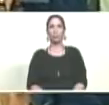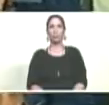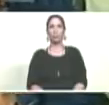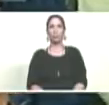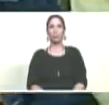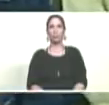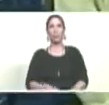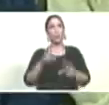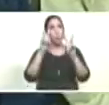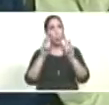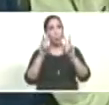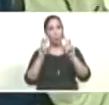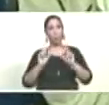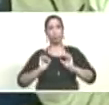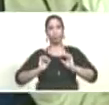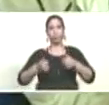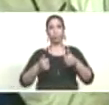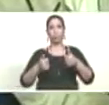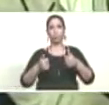Un nuevo comienzo